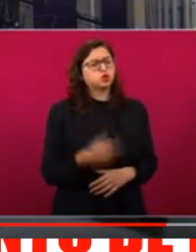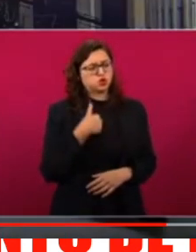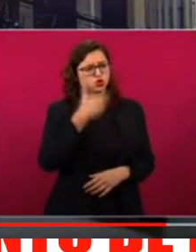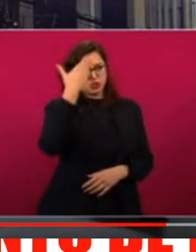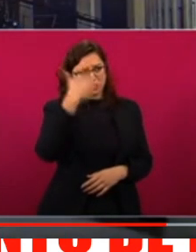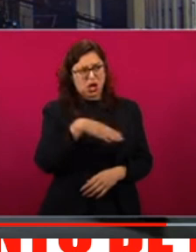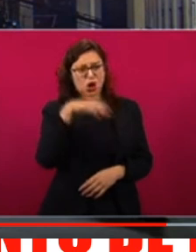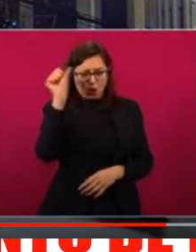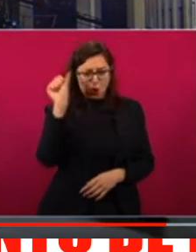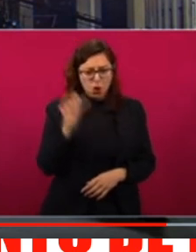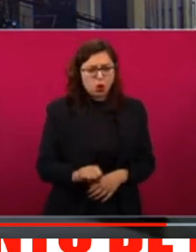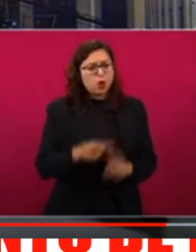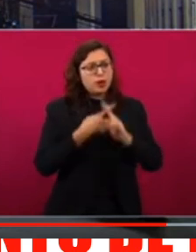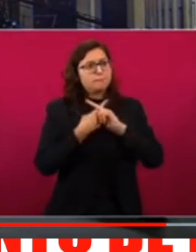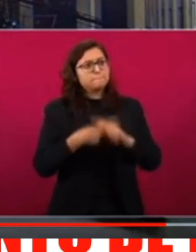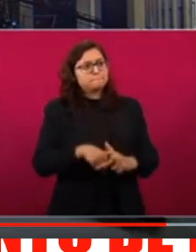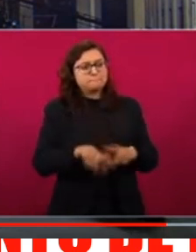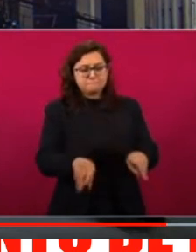publica, ¿no?